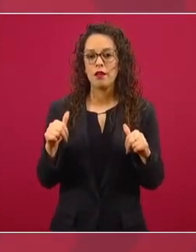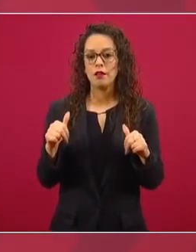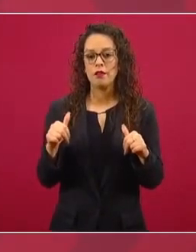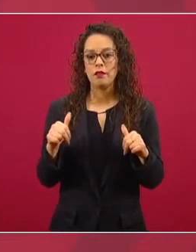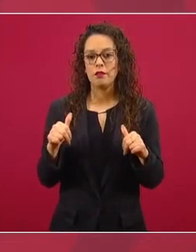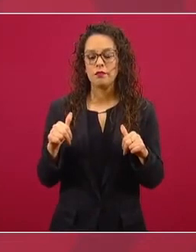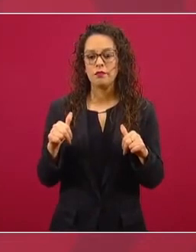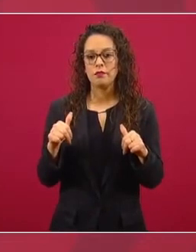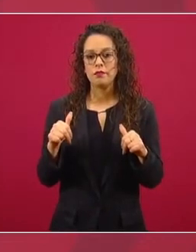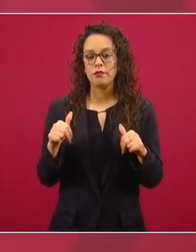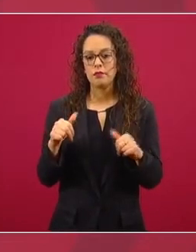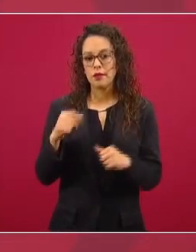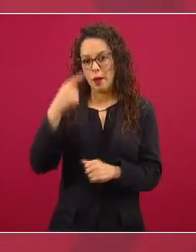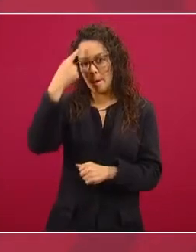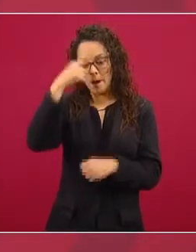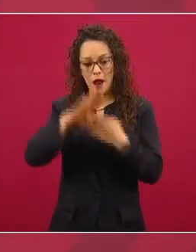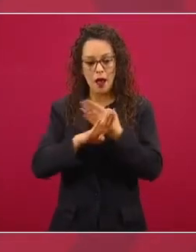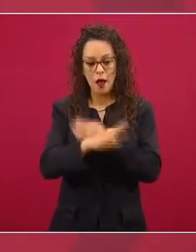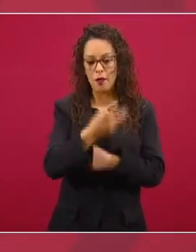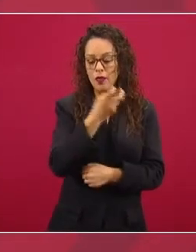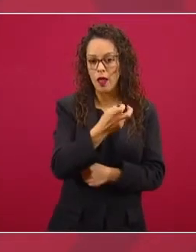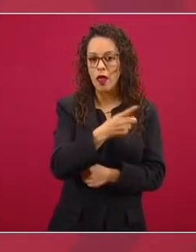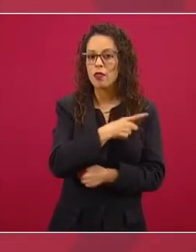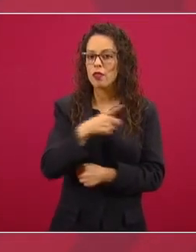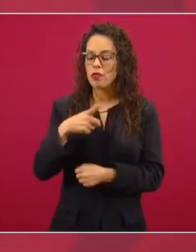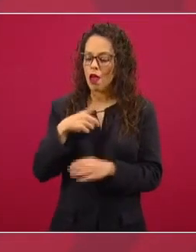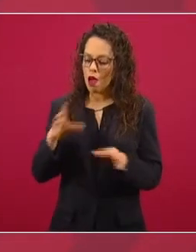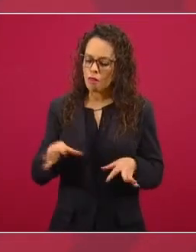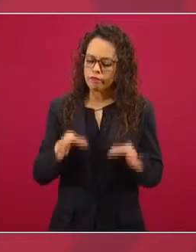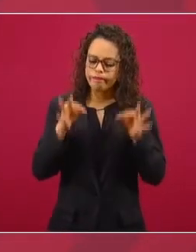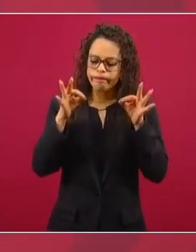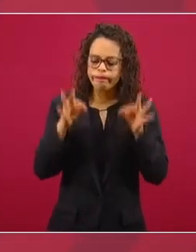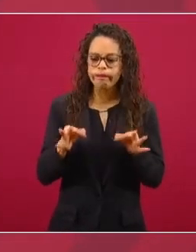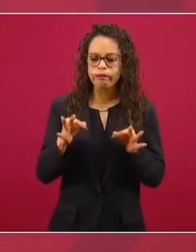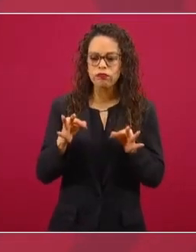con rectitud y con autoridad moral.